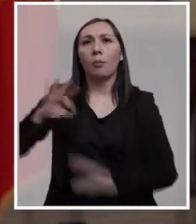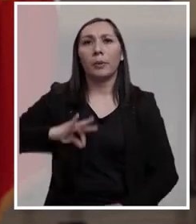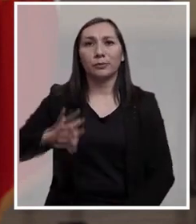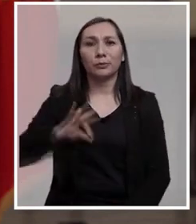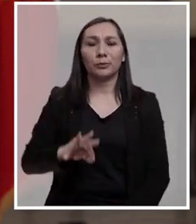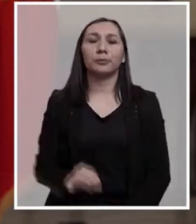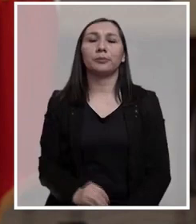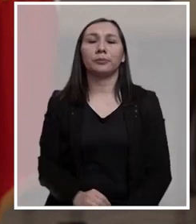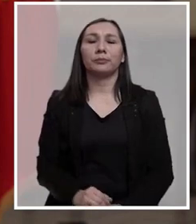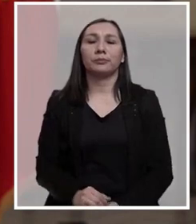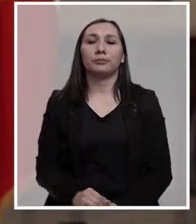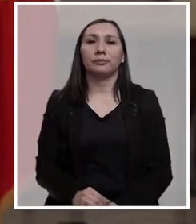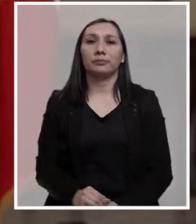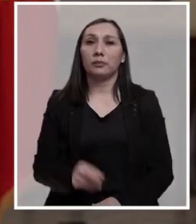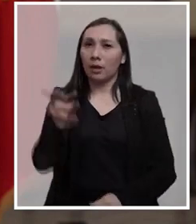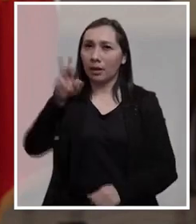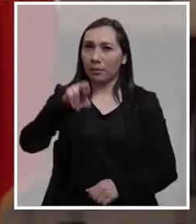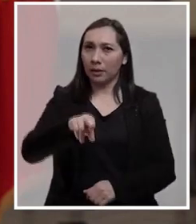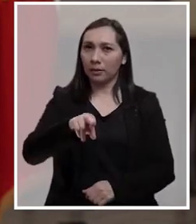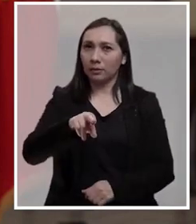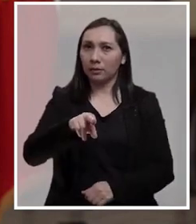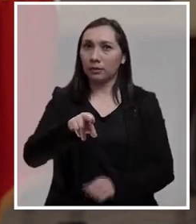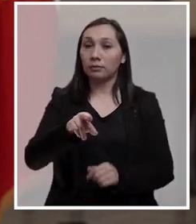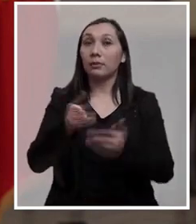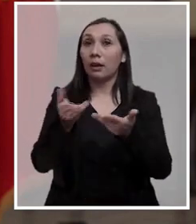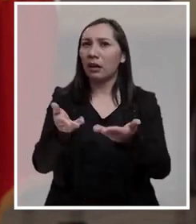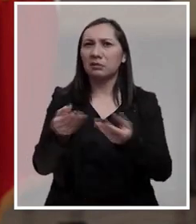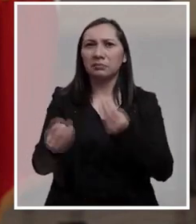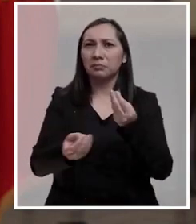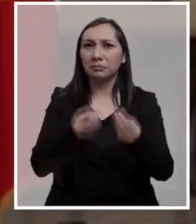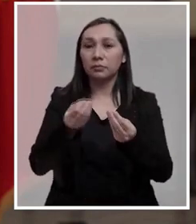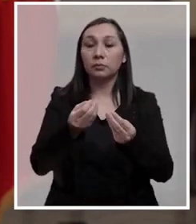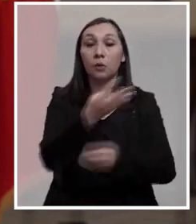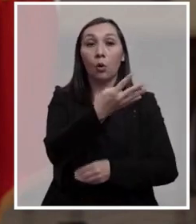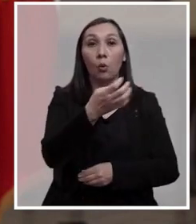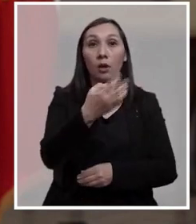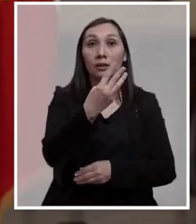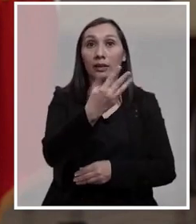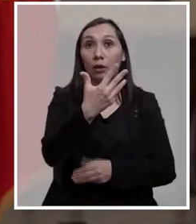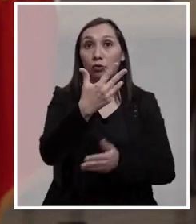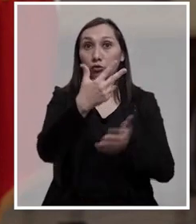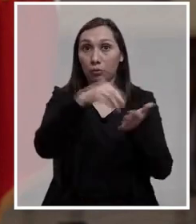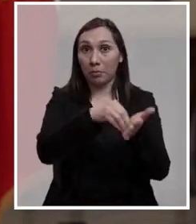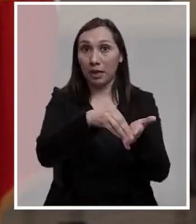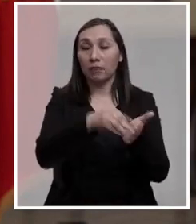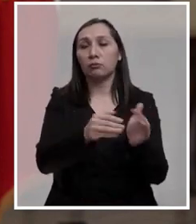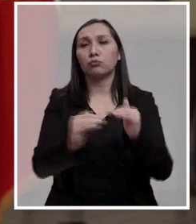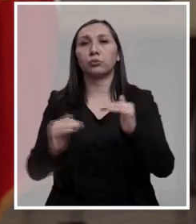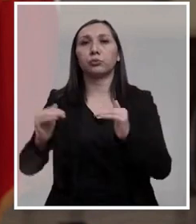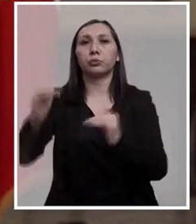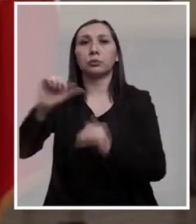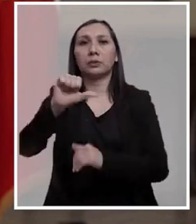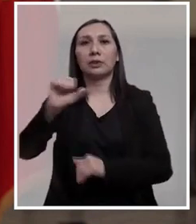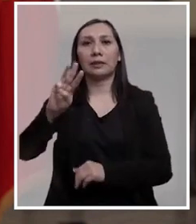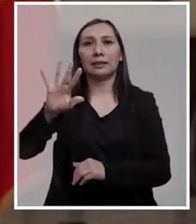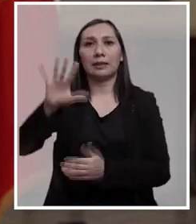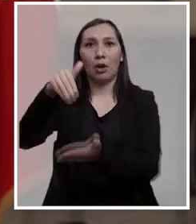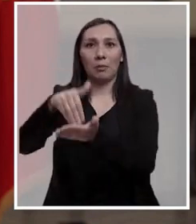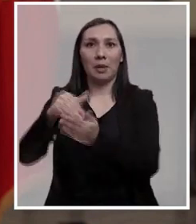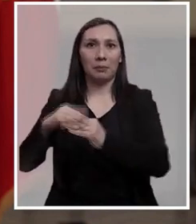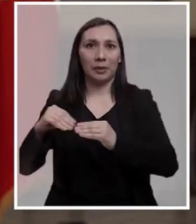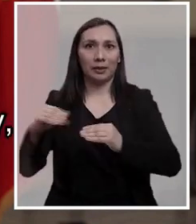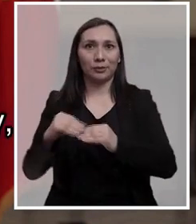suspensión reitero en este caso se pasa de 438 mil a 635 mil